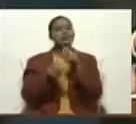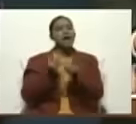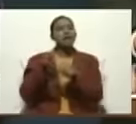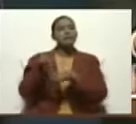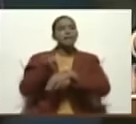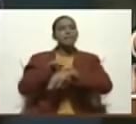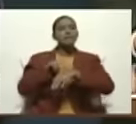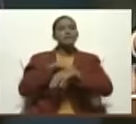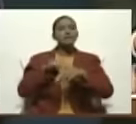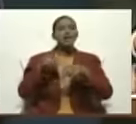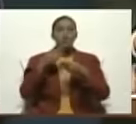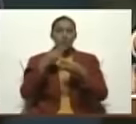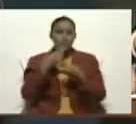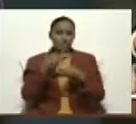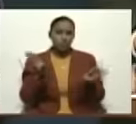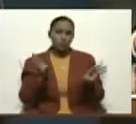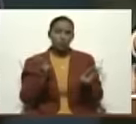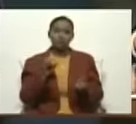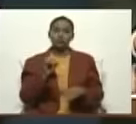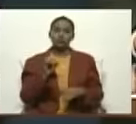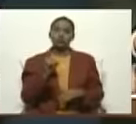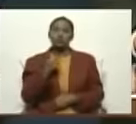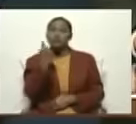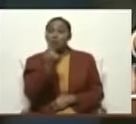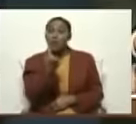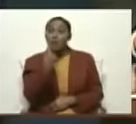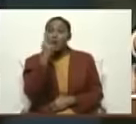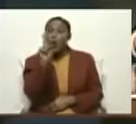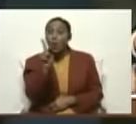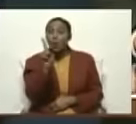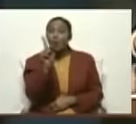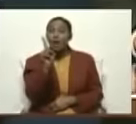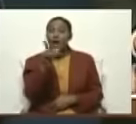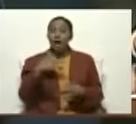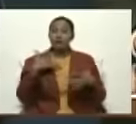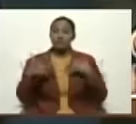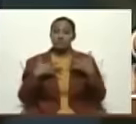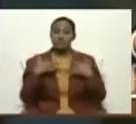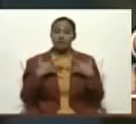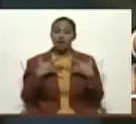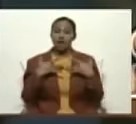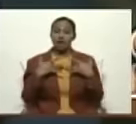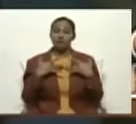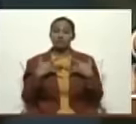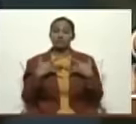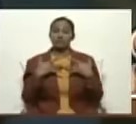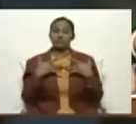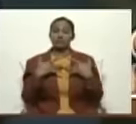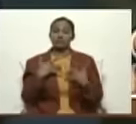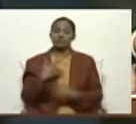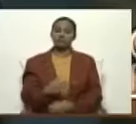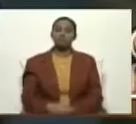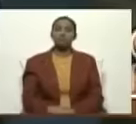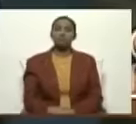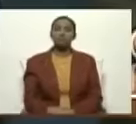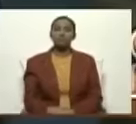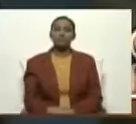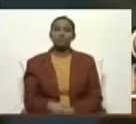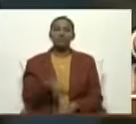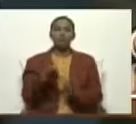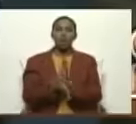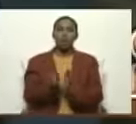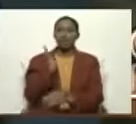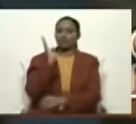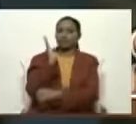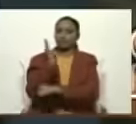es solamente una actividad punitiva, represiva, en tanto sanciona y castiga